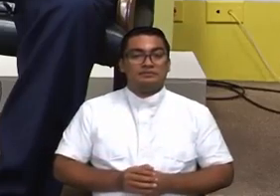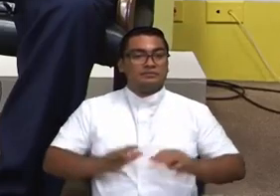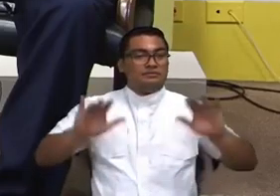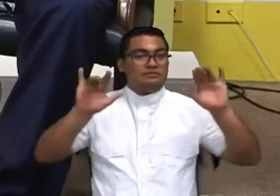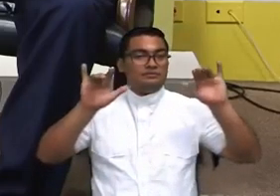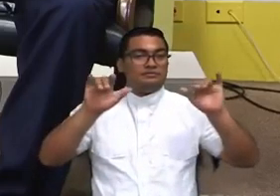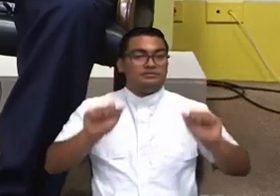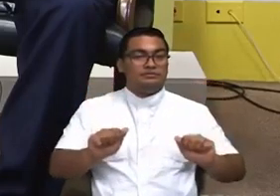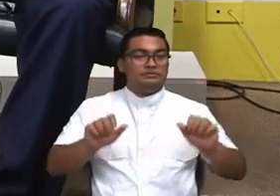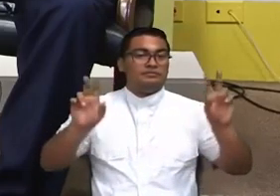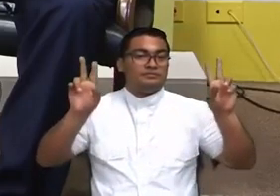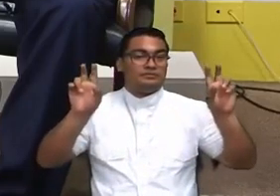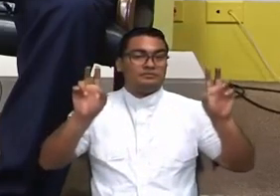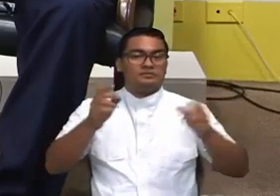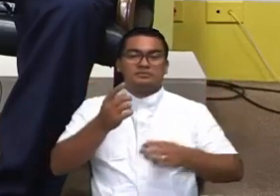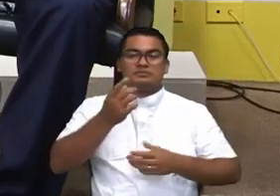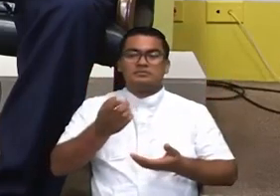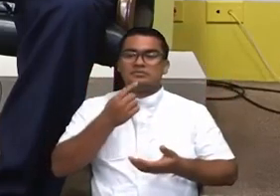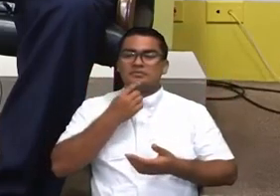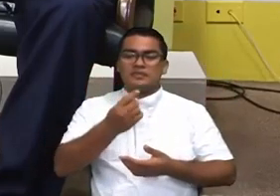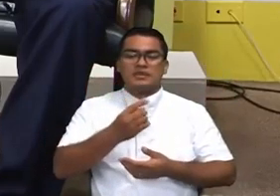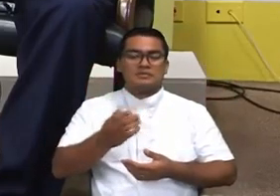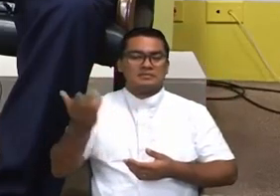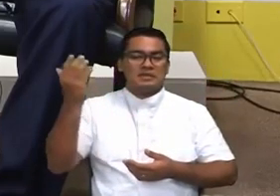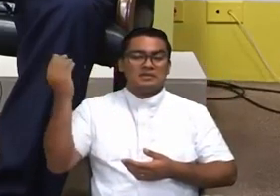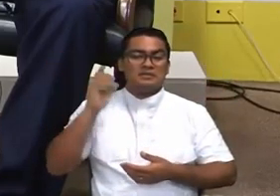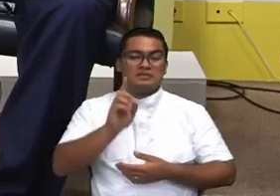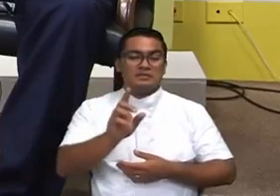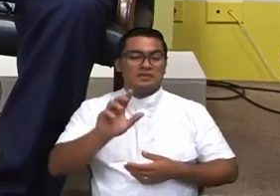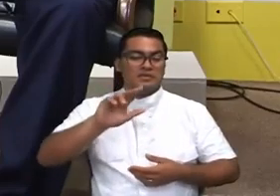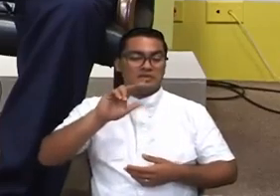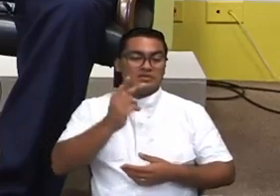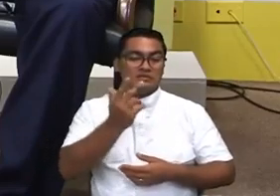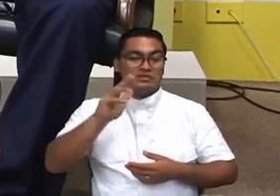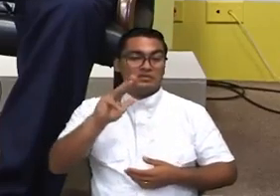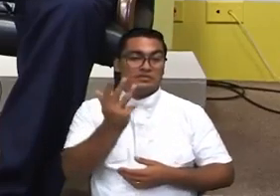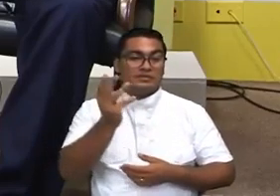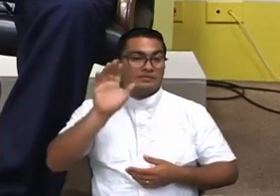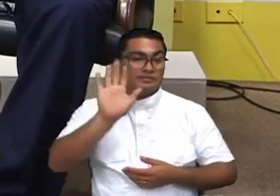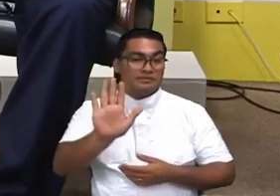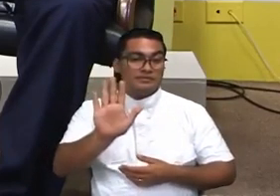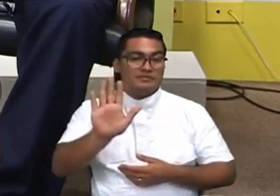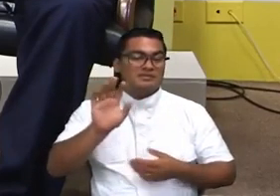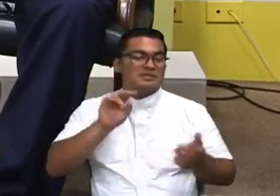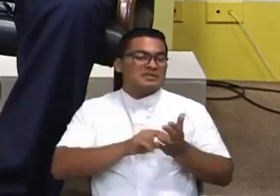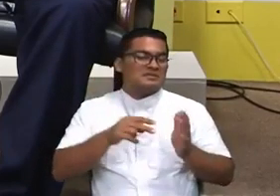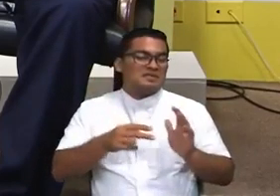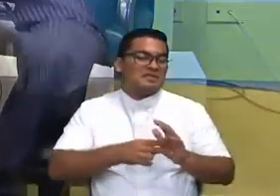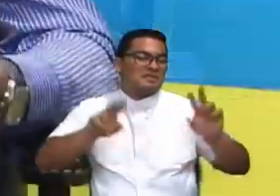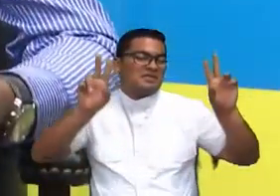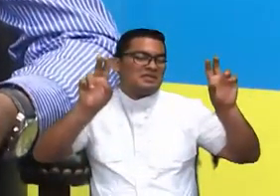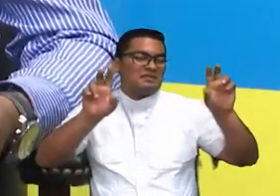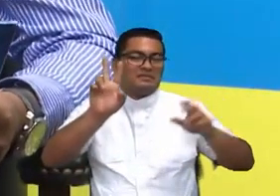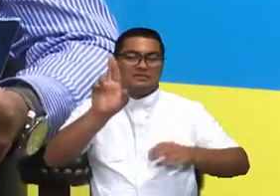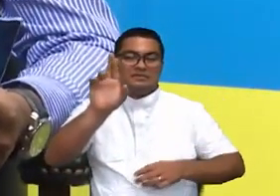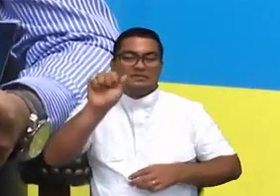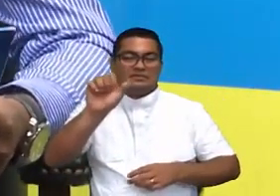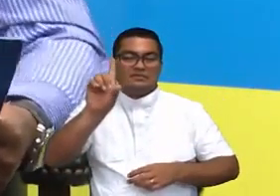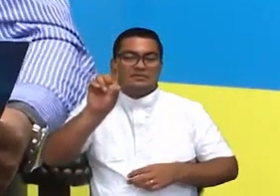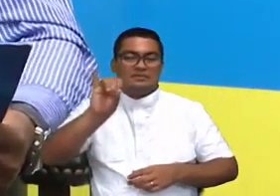doctor, me decía que en 1895, ¿verdad? Así es. ¿En qué consiste la radiología? ¿Cuál